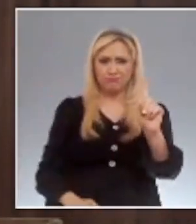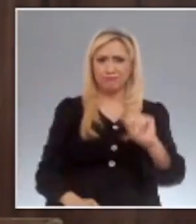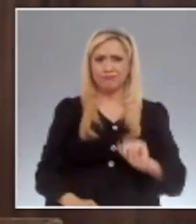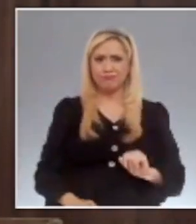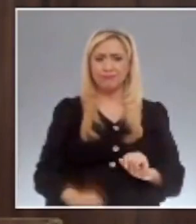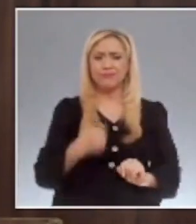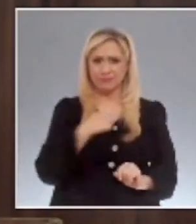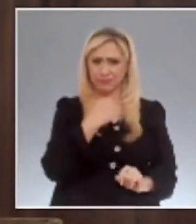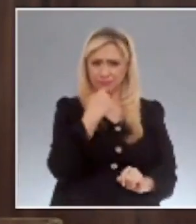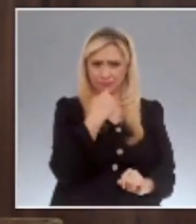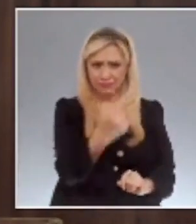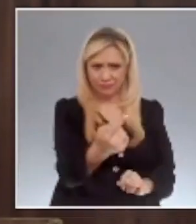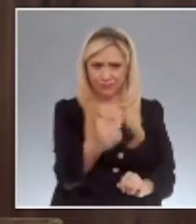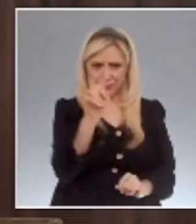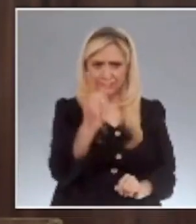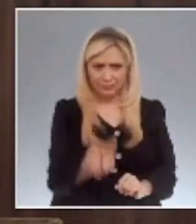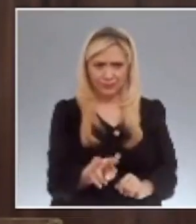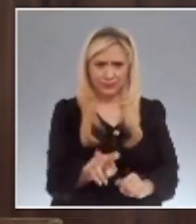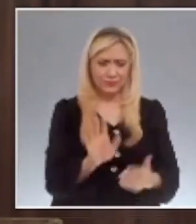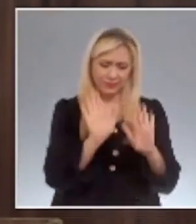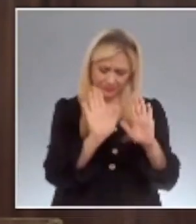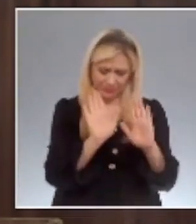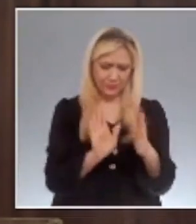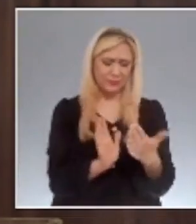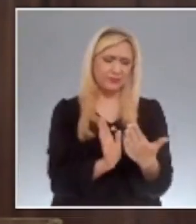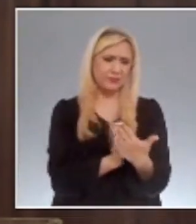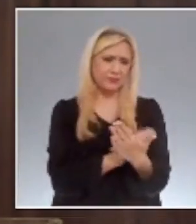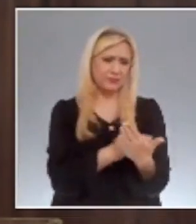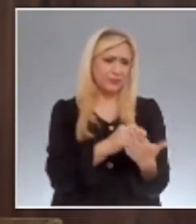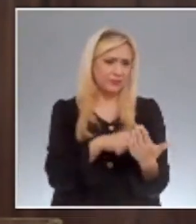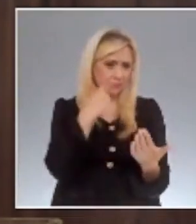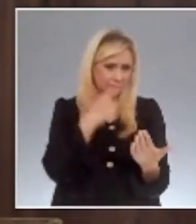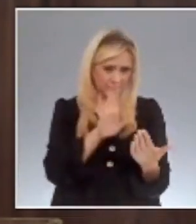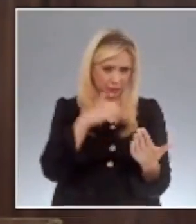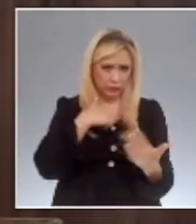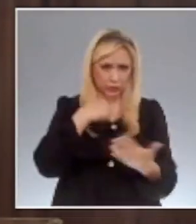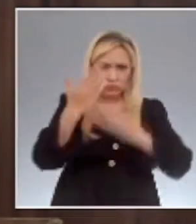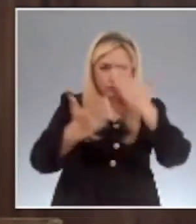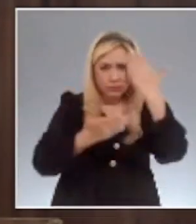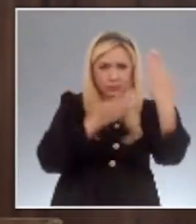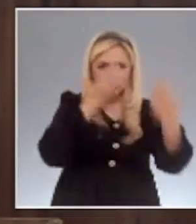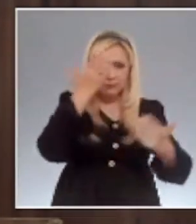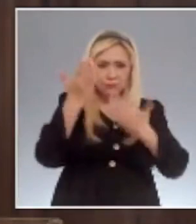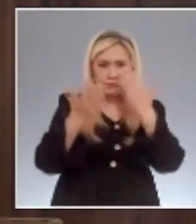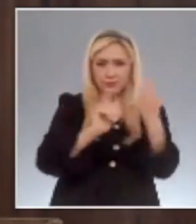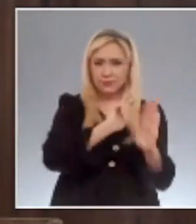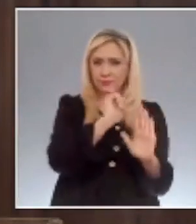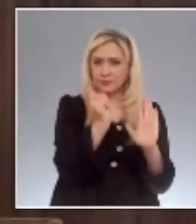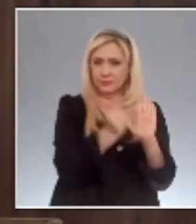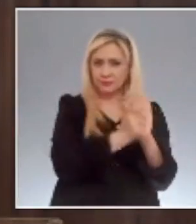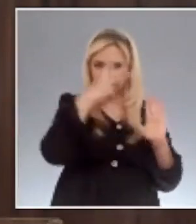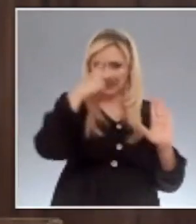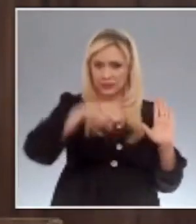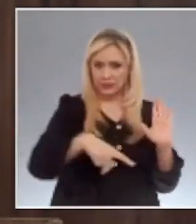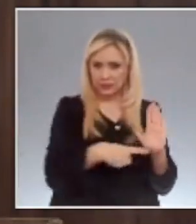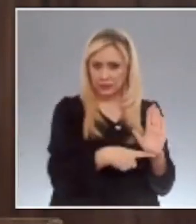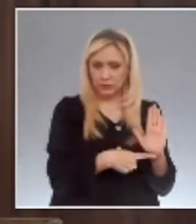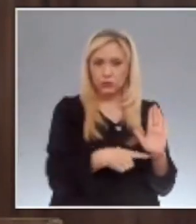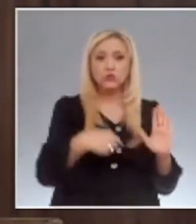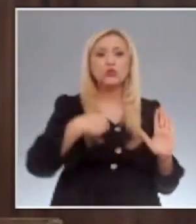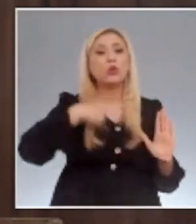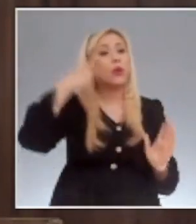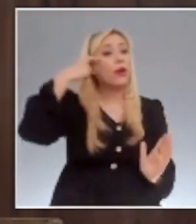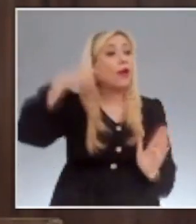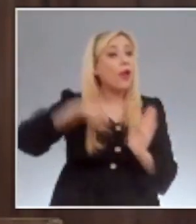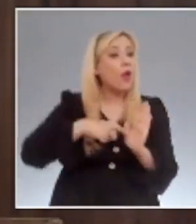institución coeditora de la obra sino simplemente como como estudioso como estudiante del derecho social mexicano a mí me parece que este es el mejor